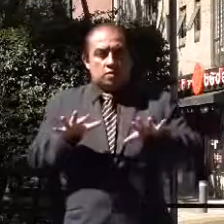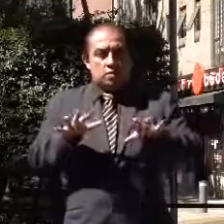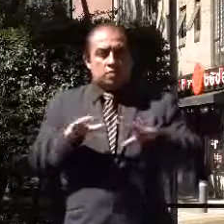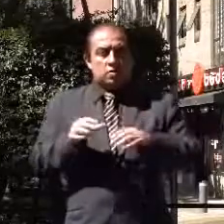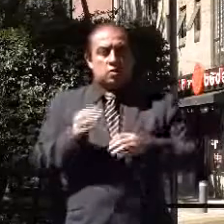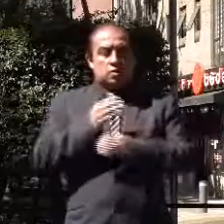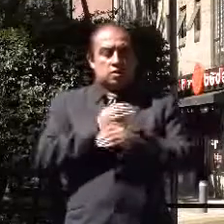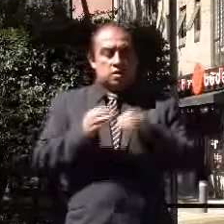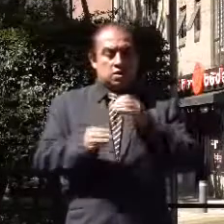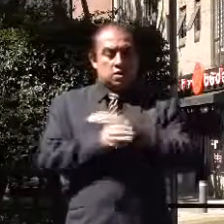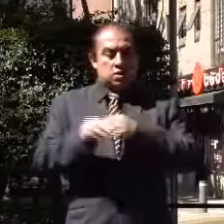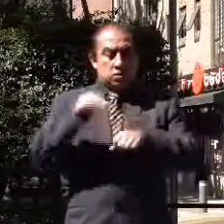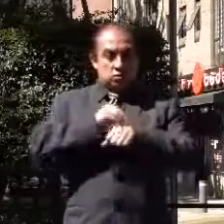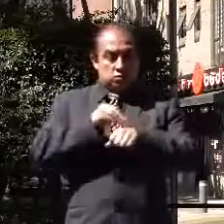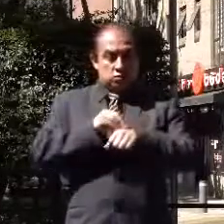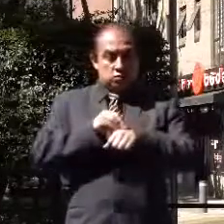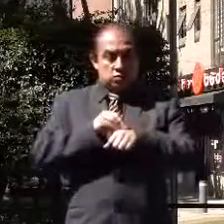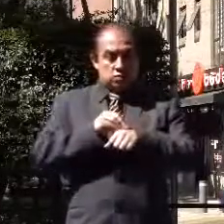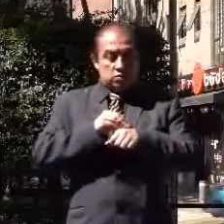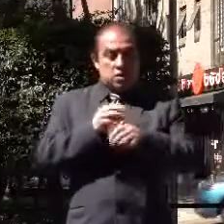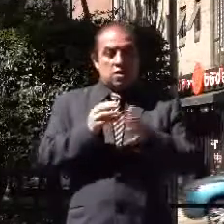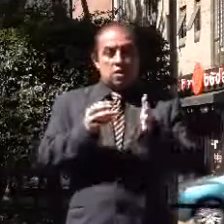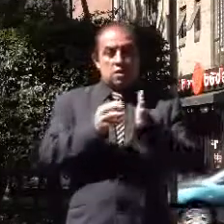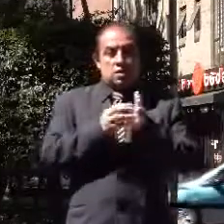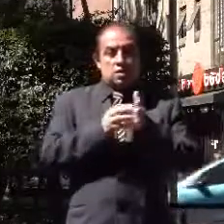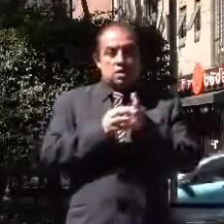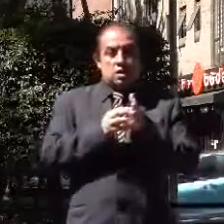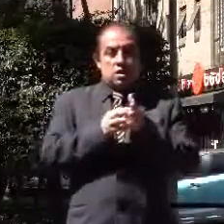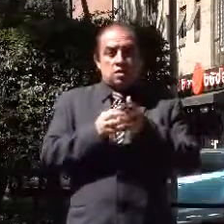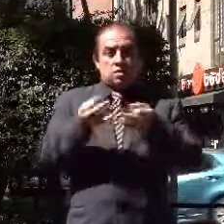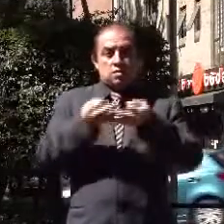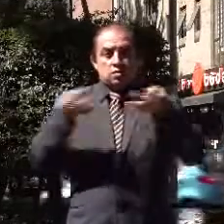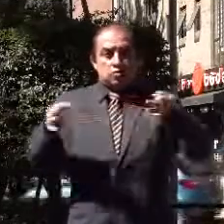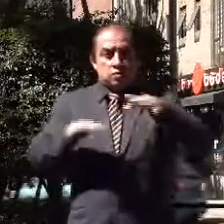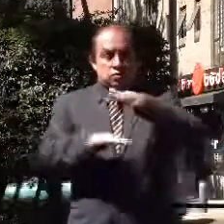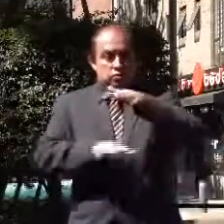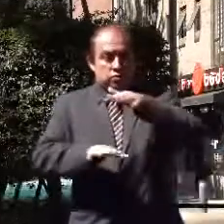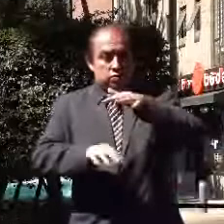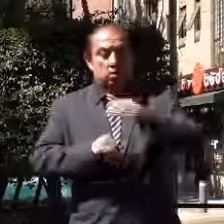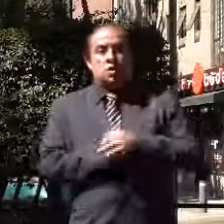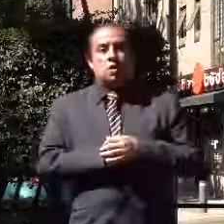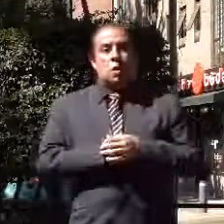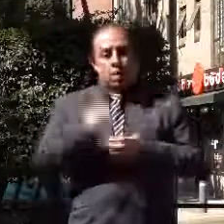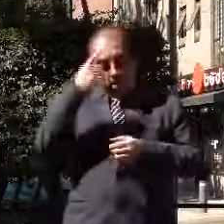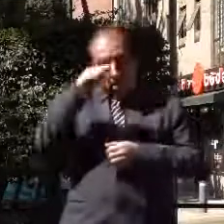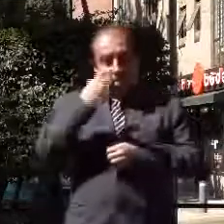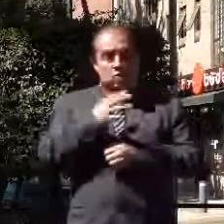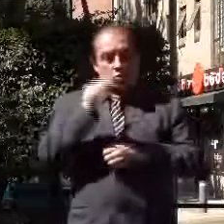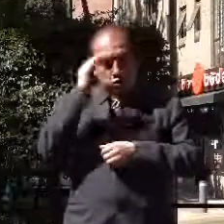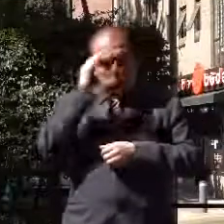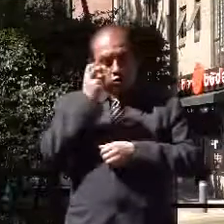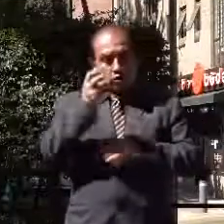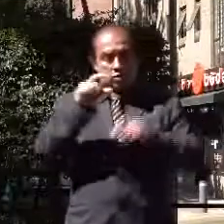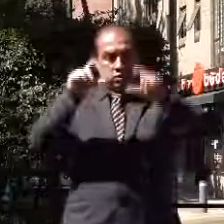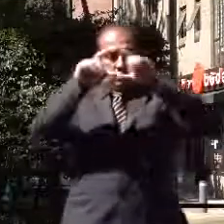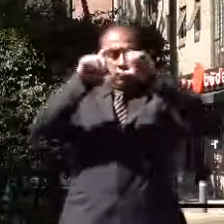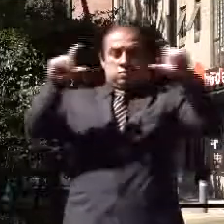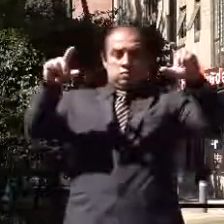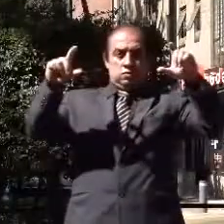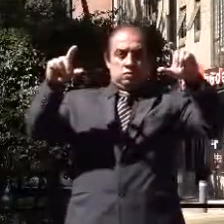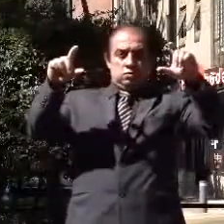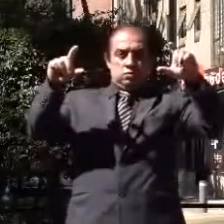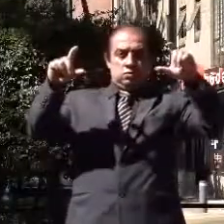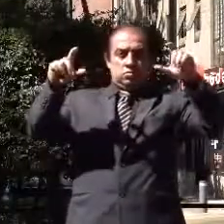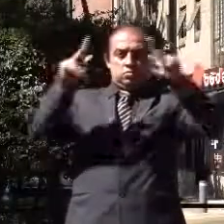piezas que tenemos colocadas en las cajas subterráneas para poder conocer en el display que tenemos ahí arriba cuánta